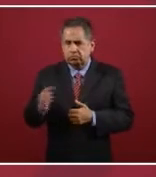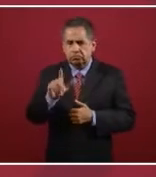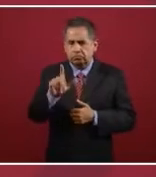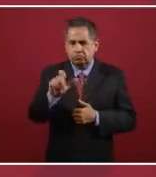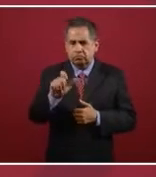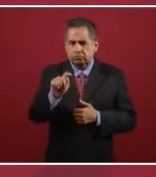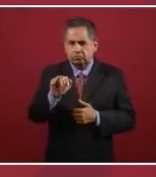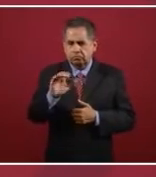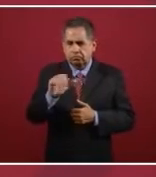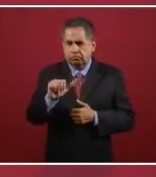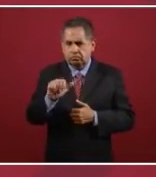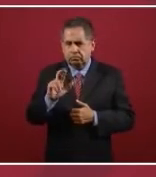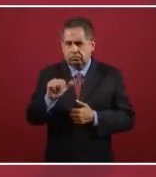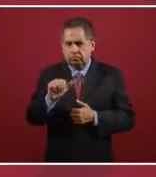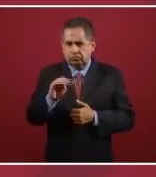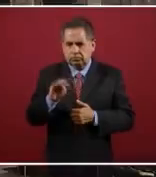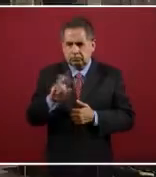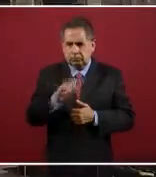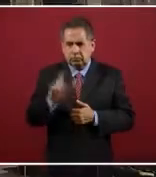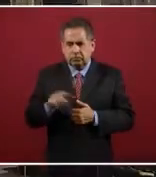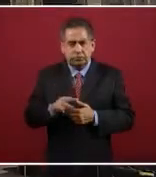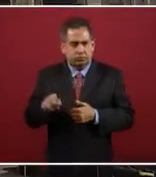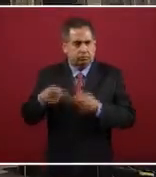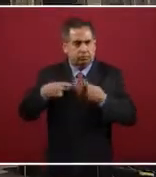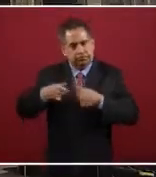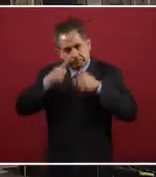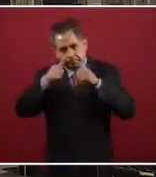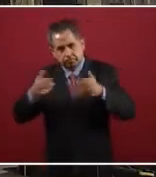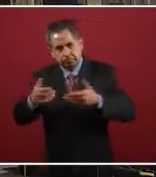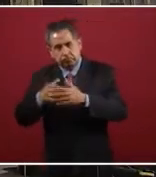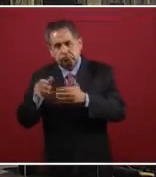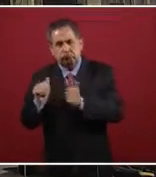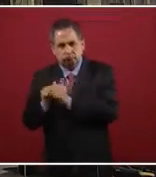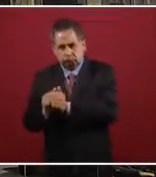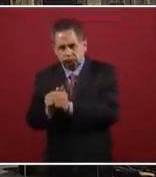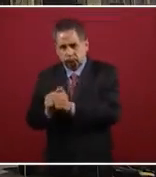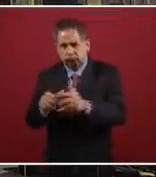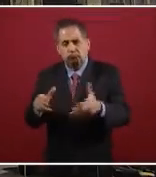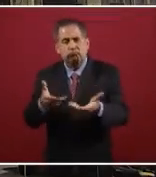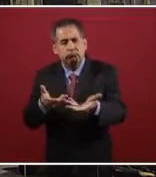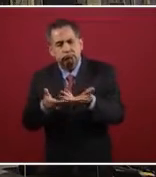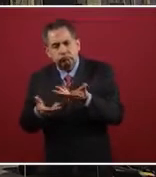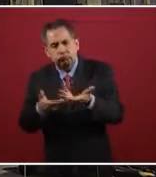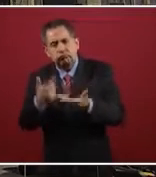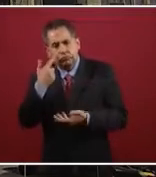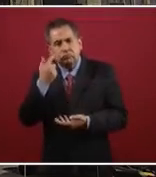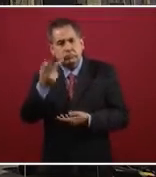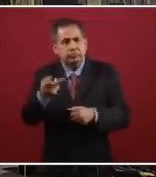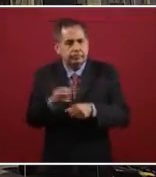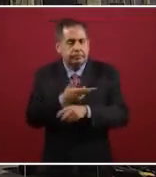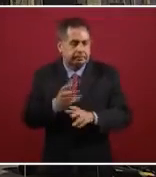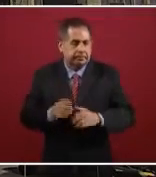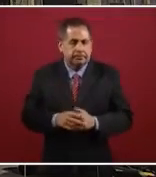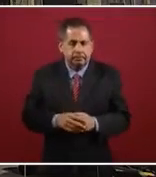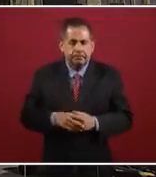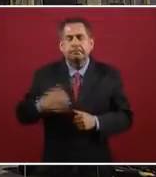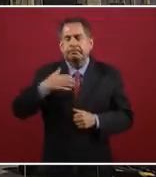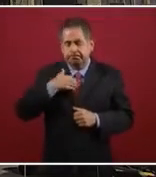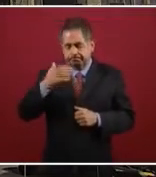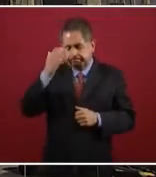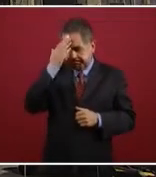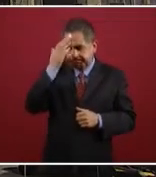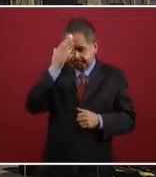ramírez de atención ciudadana que nos acompaña que los atiendan conozco